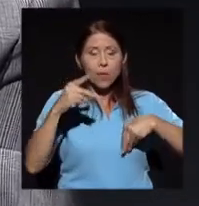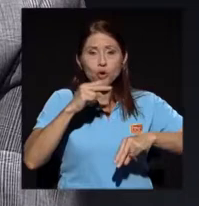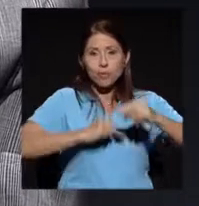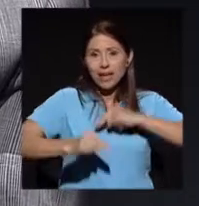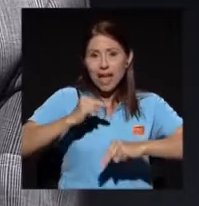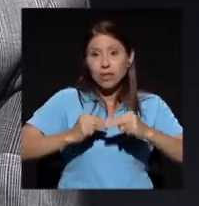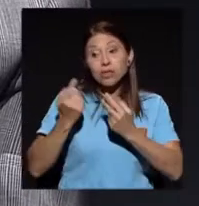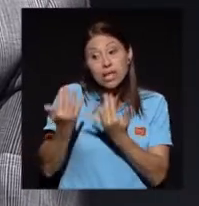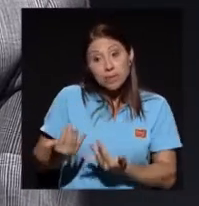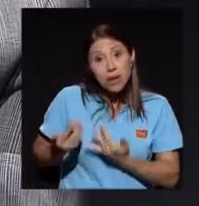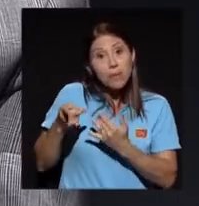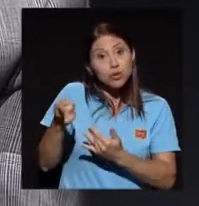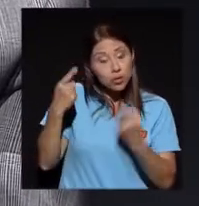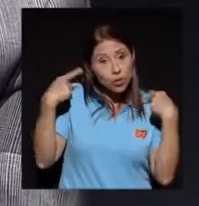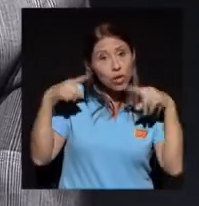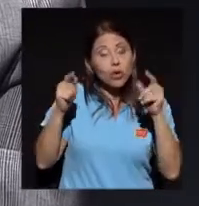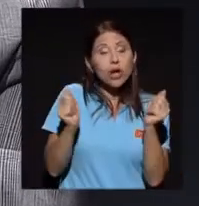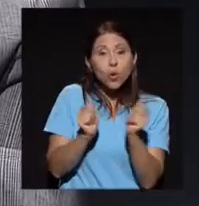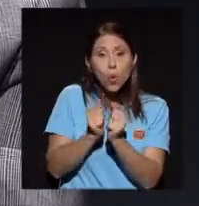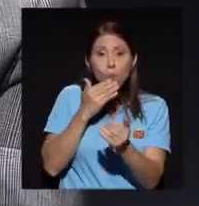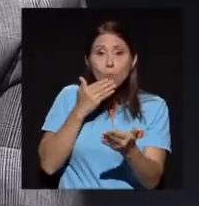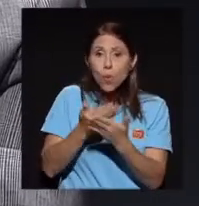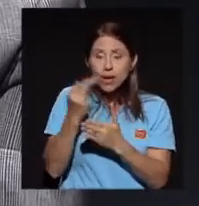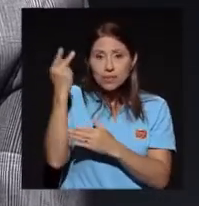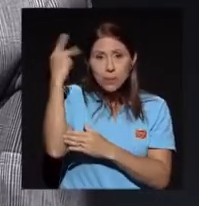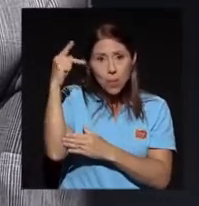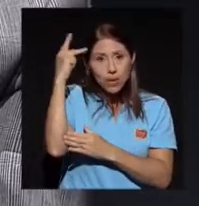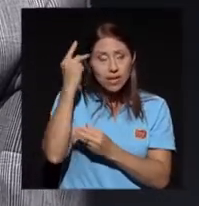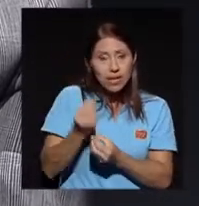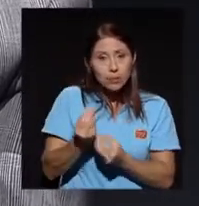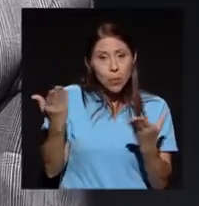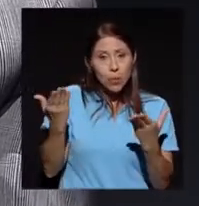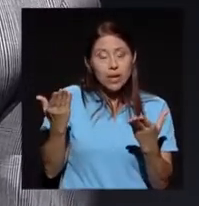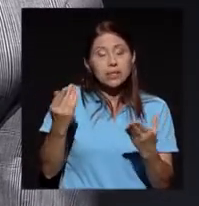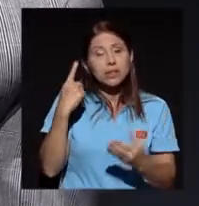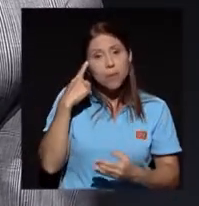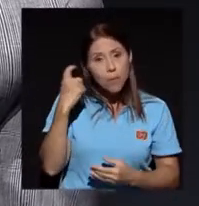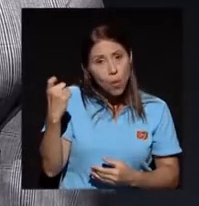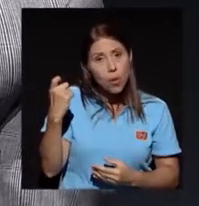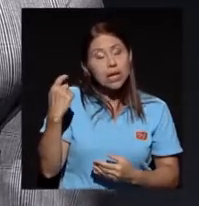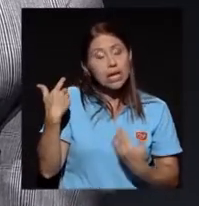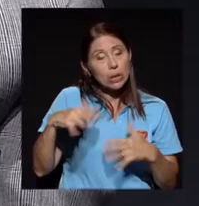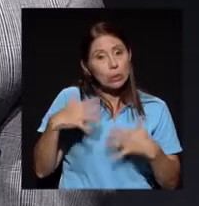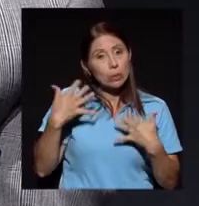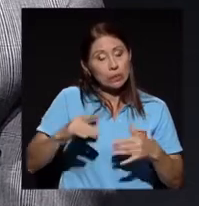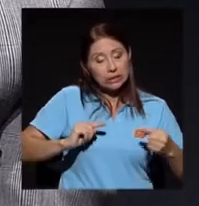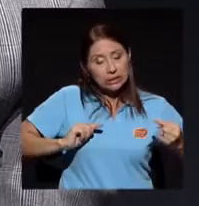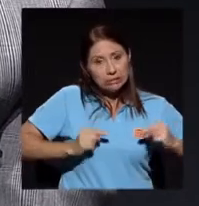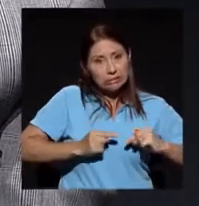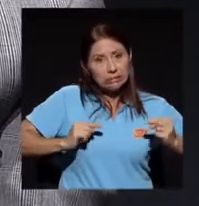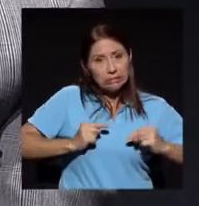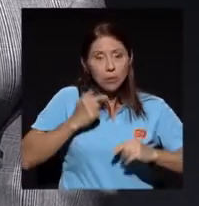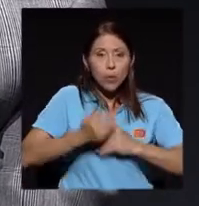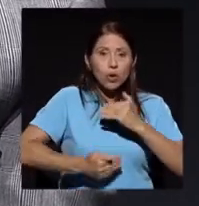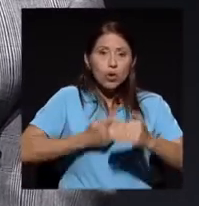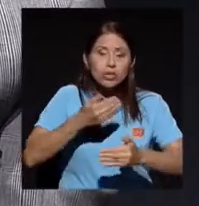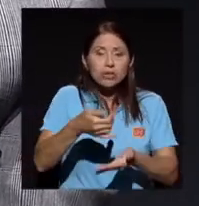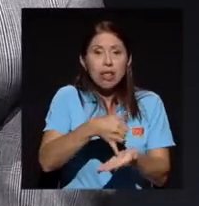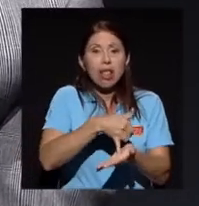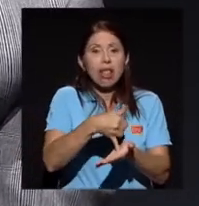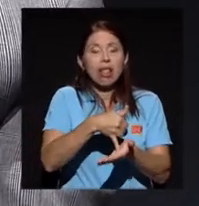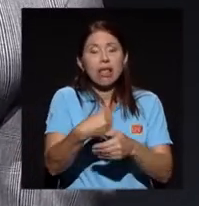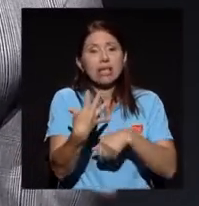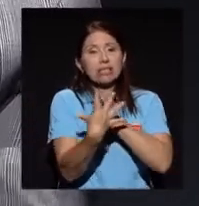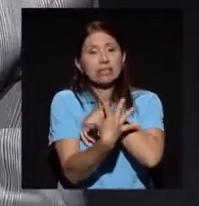logre mantener con buenas políticas públicas internas porque ha sido sumamente doloroso el proceso de inestabilidad y de empobrecimiento y